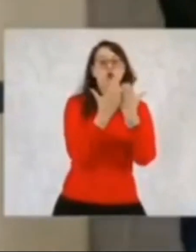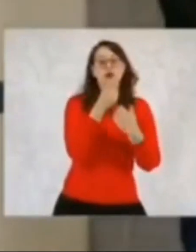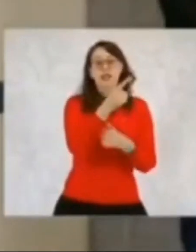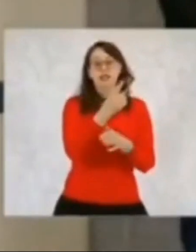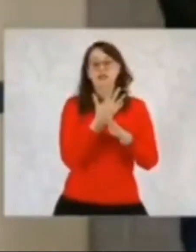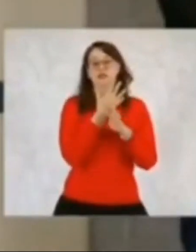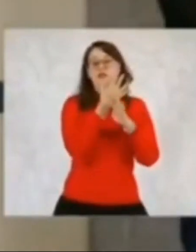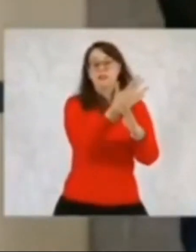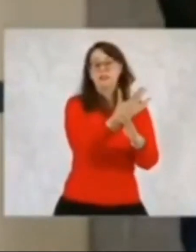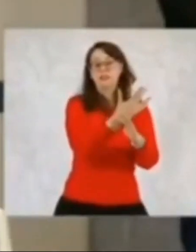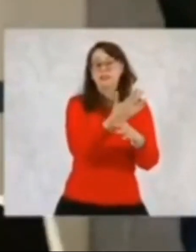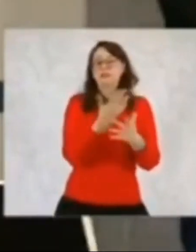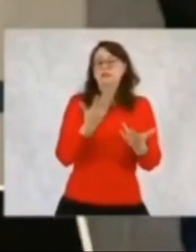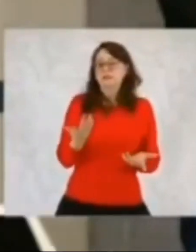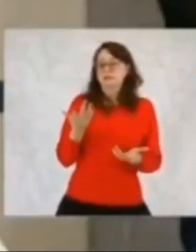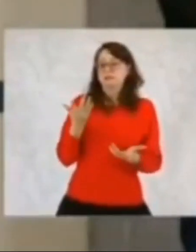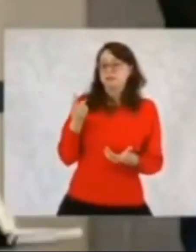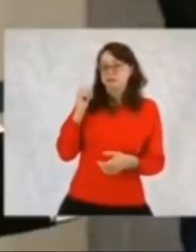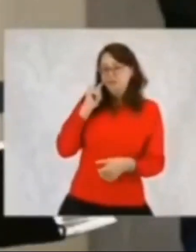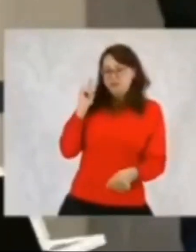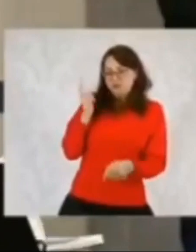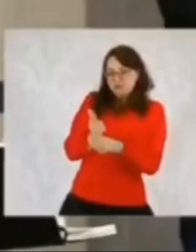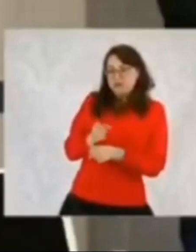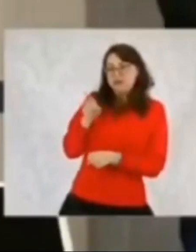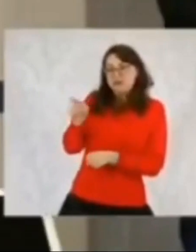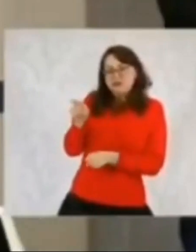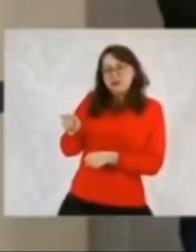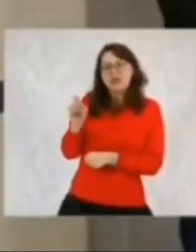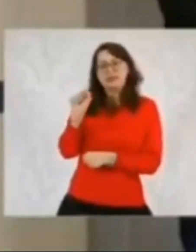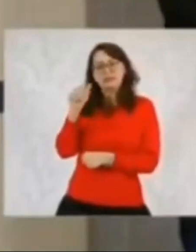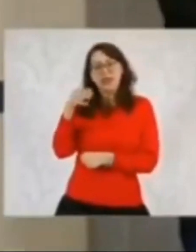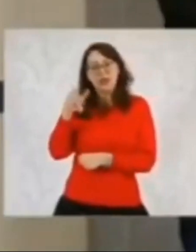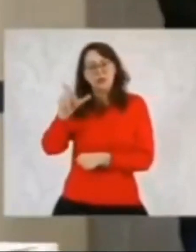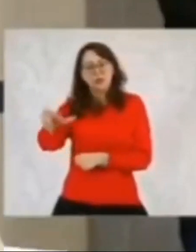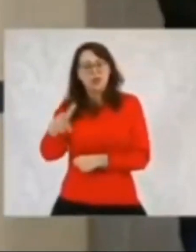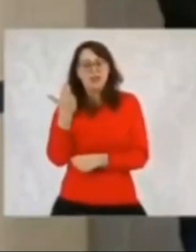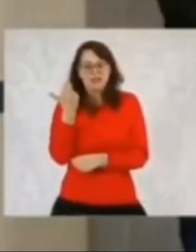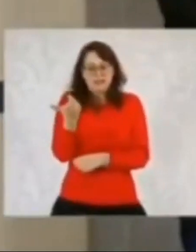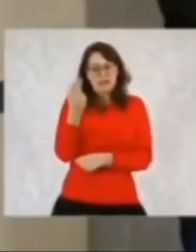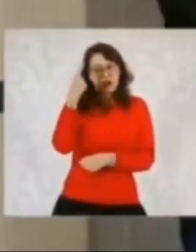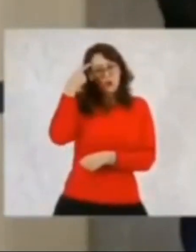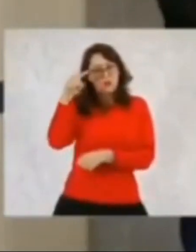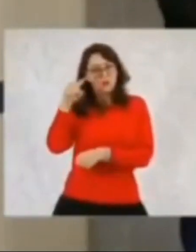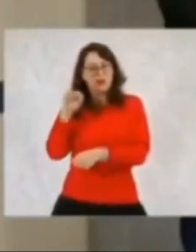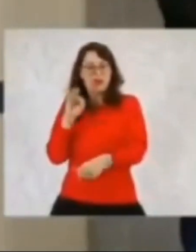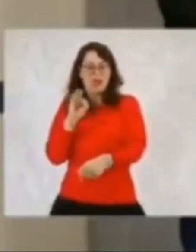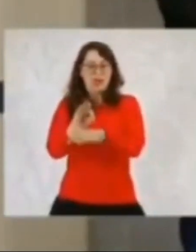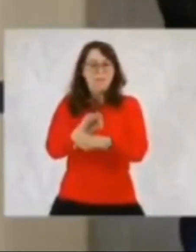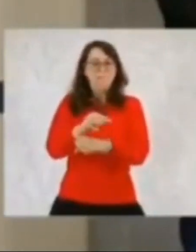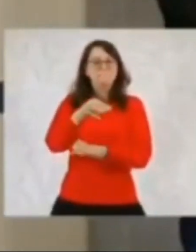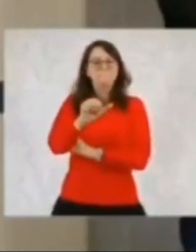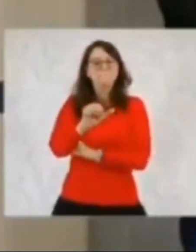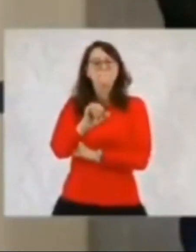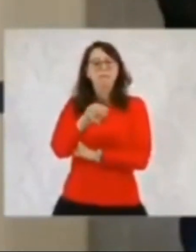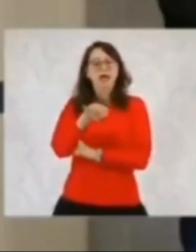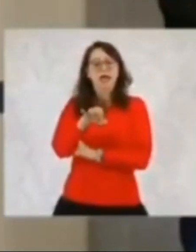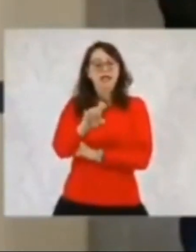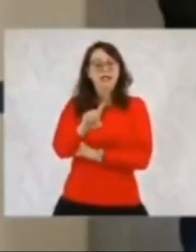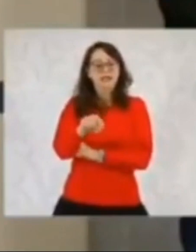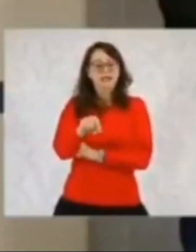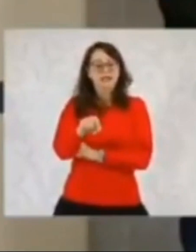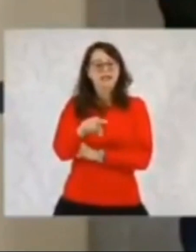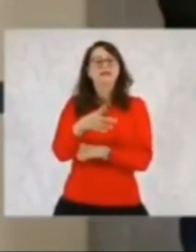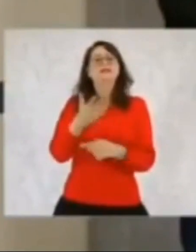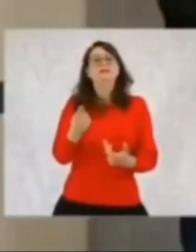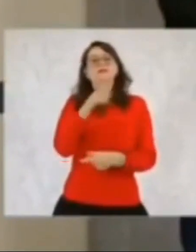jurídica inacatable, que se utilizaron recursos públicos en el 24 para favorecer, en este caso, a Álvarez Maínez por parte del gobernador.